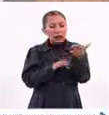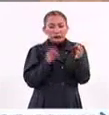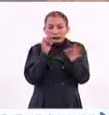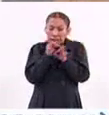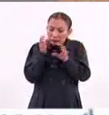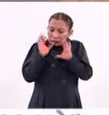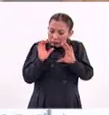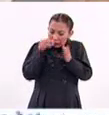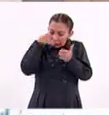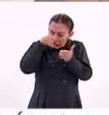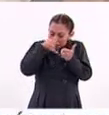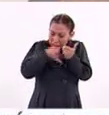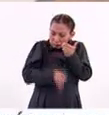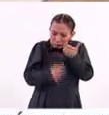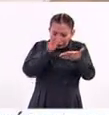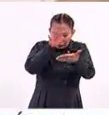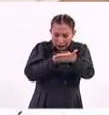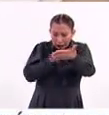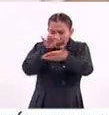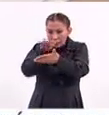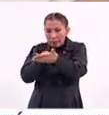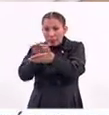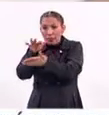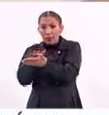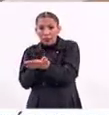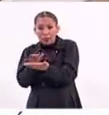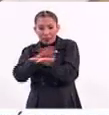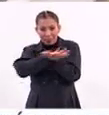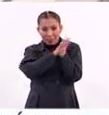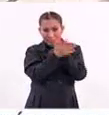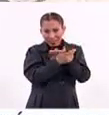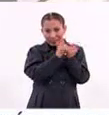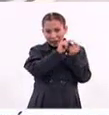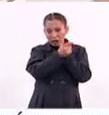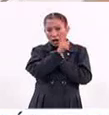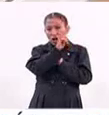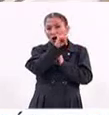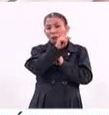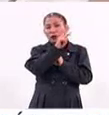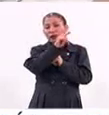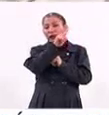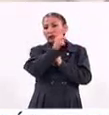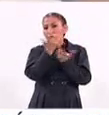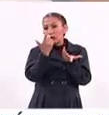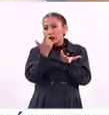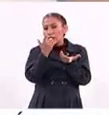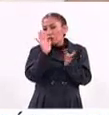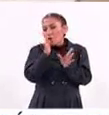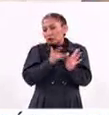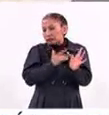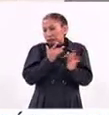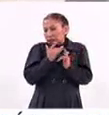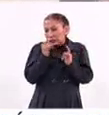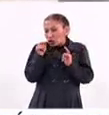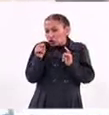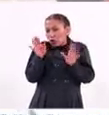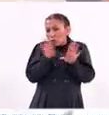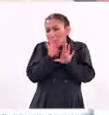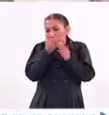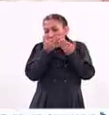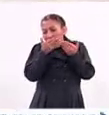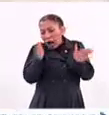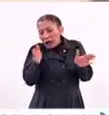tan minuciosamente los textos traducidos por León Portilla, ¿no te quedó la impresión de que eran como